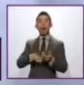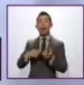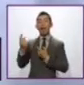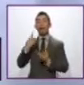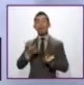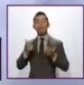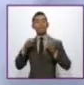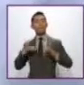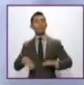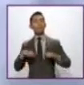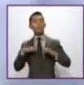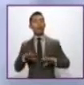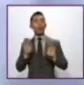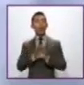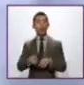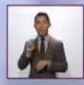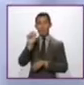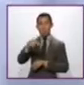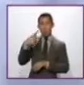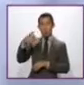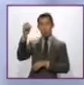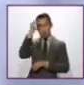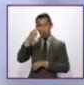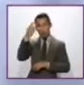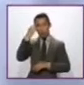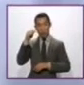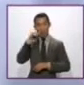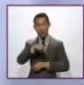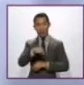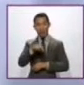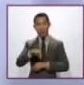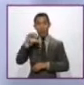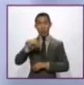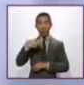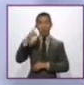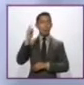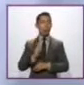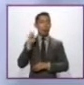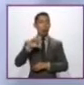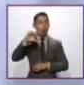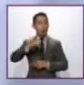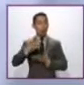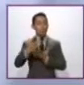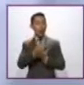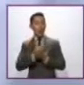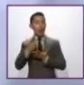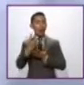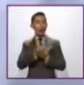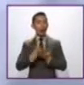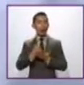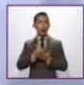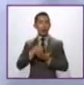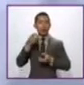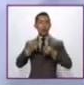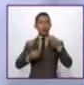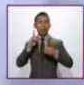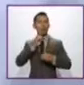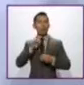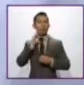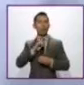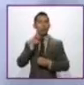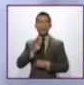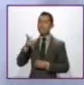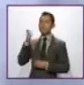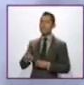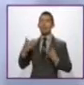cuantos. ¿Vas a aplicar ese mismo criterio para tu pensión que hoy ganas? Y decirte que no puede haber magistrada rica con pueblo